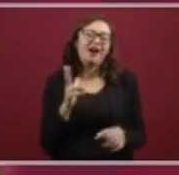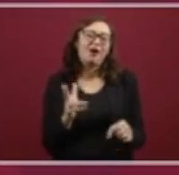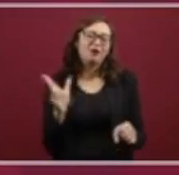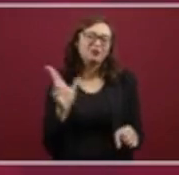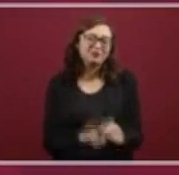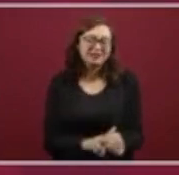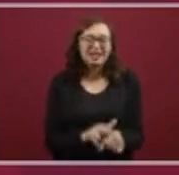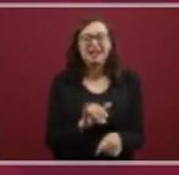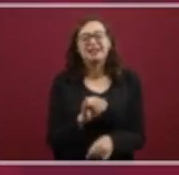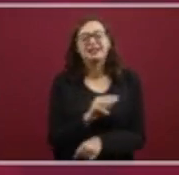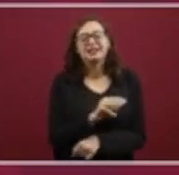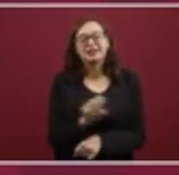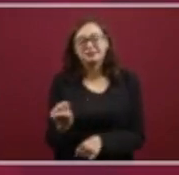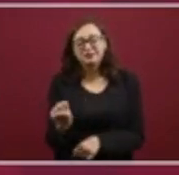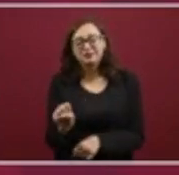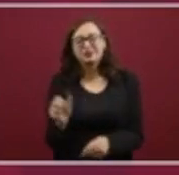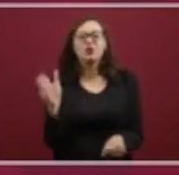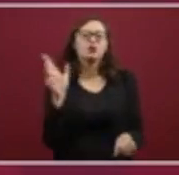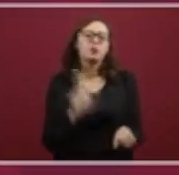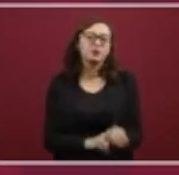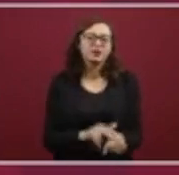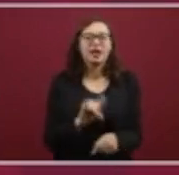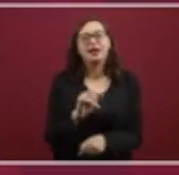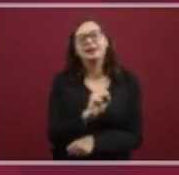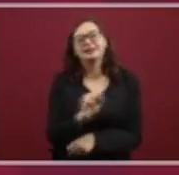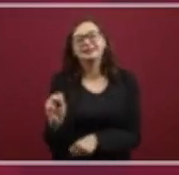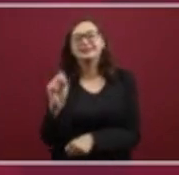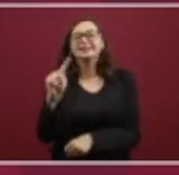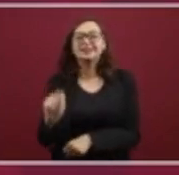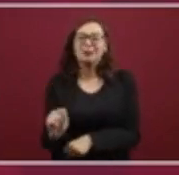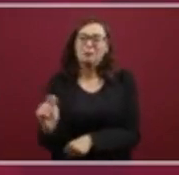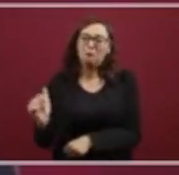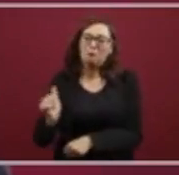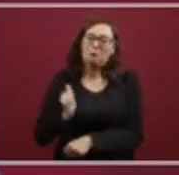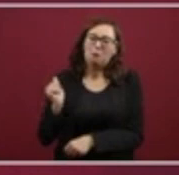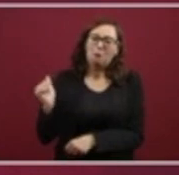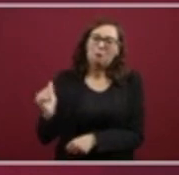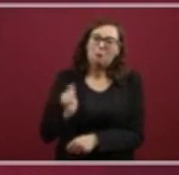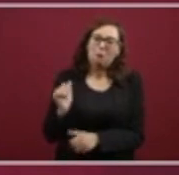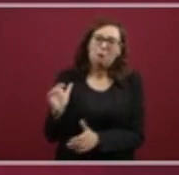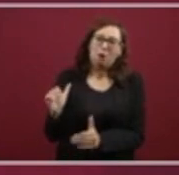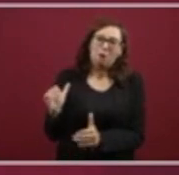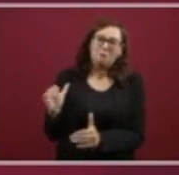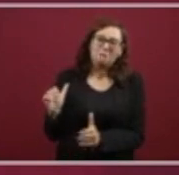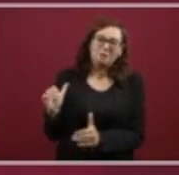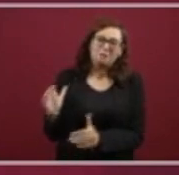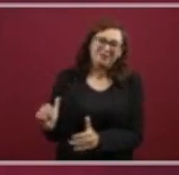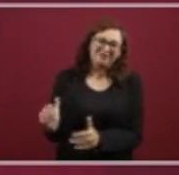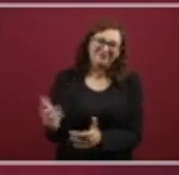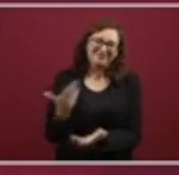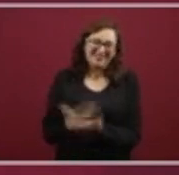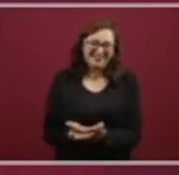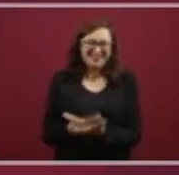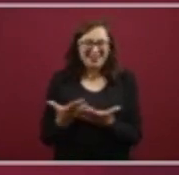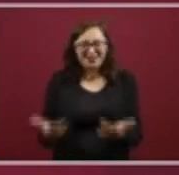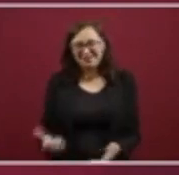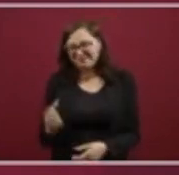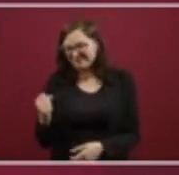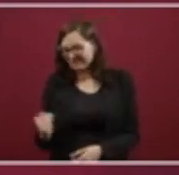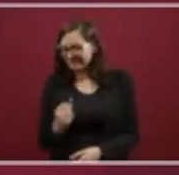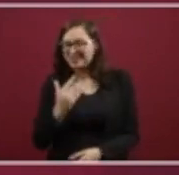ISSSTE. Entonces, qué bien que vamos a poder dar a conocer todo esto.